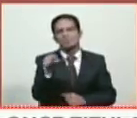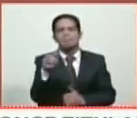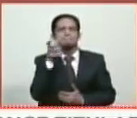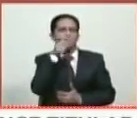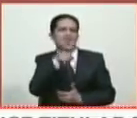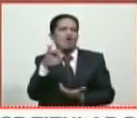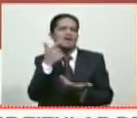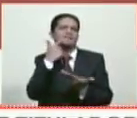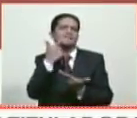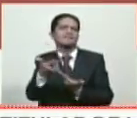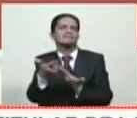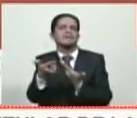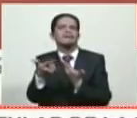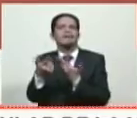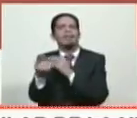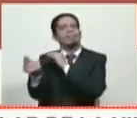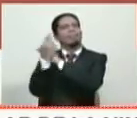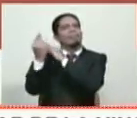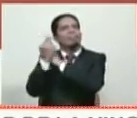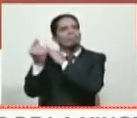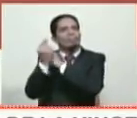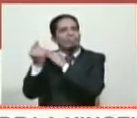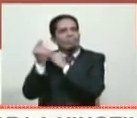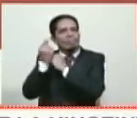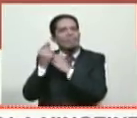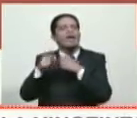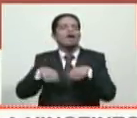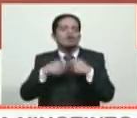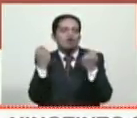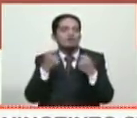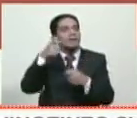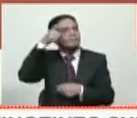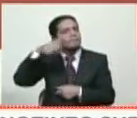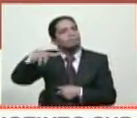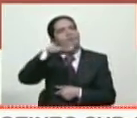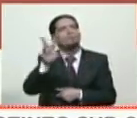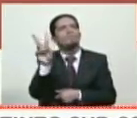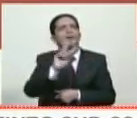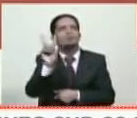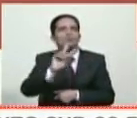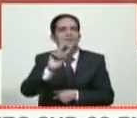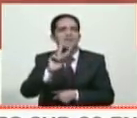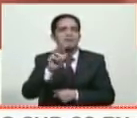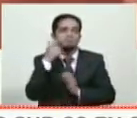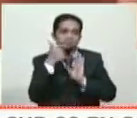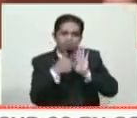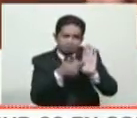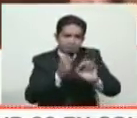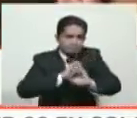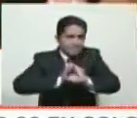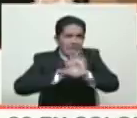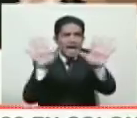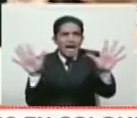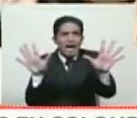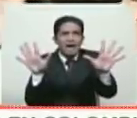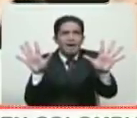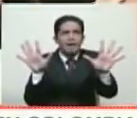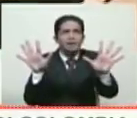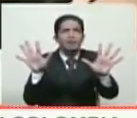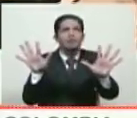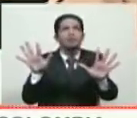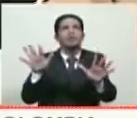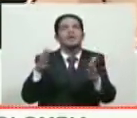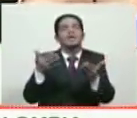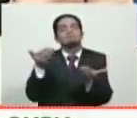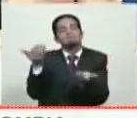atacan, agreden la economía venezolana, que atacan, agreden al pueblo de Venezuela, queda completamente establecido y claro que